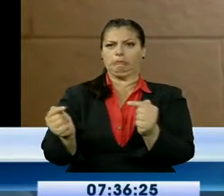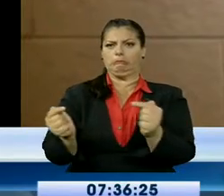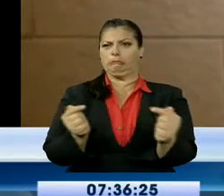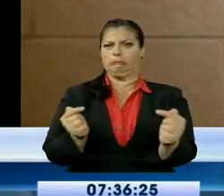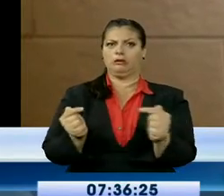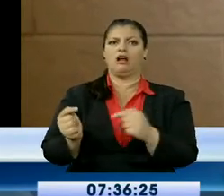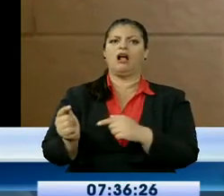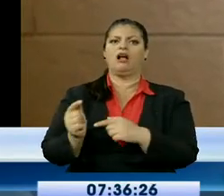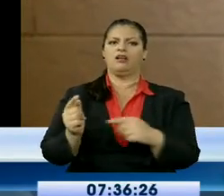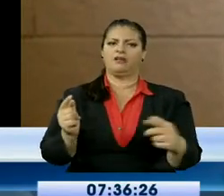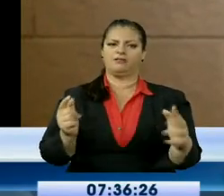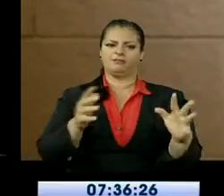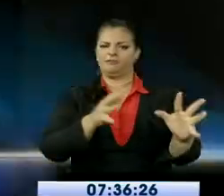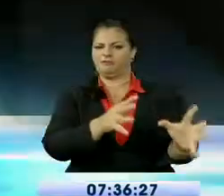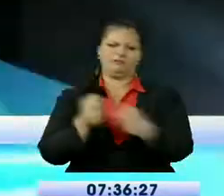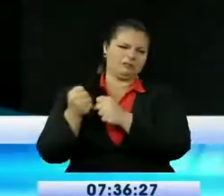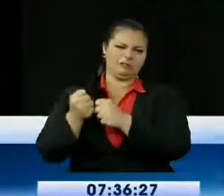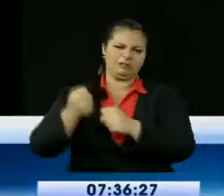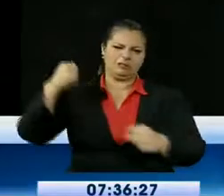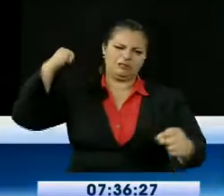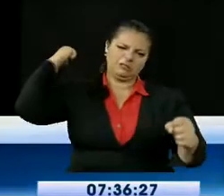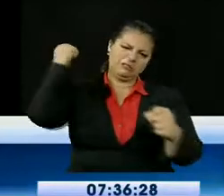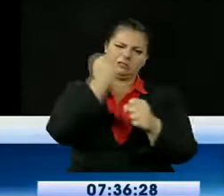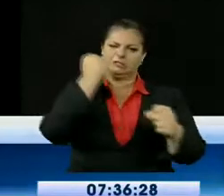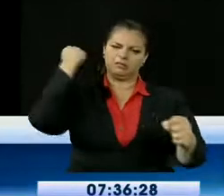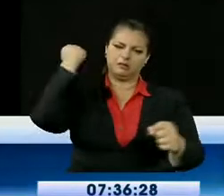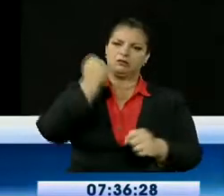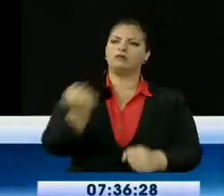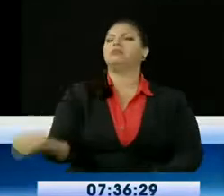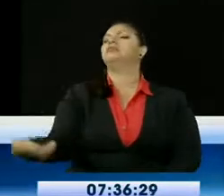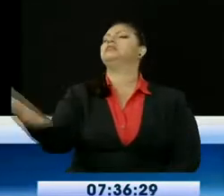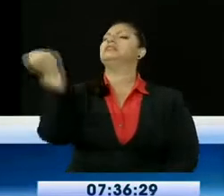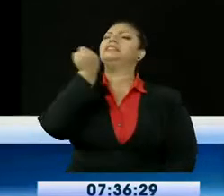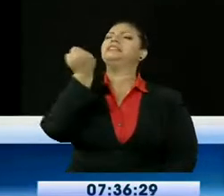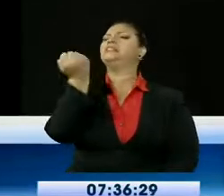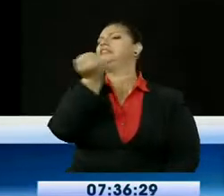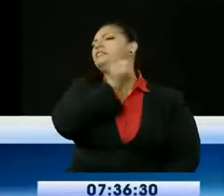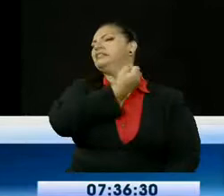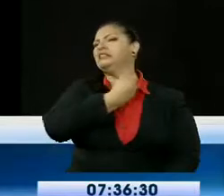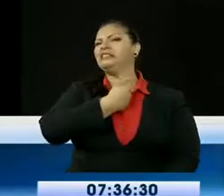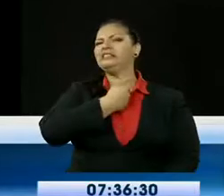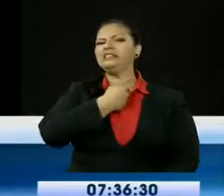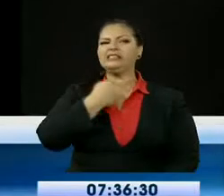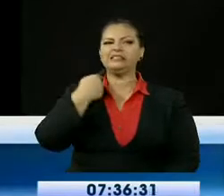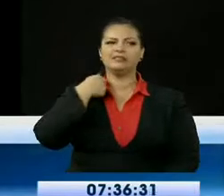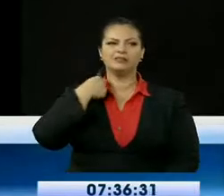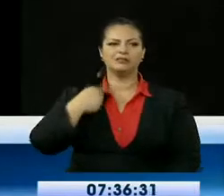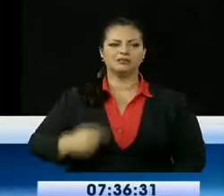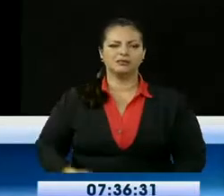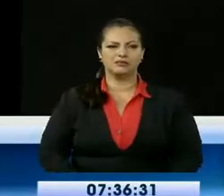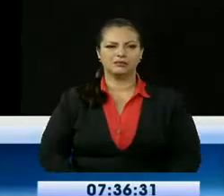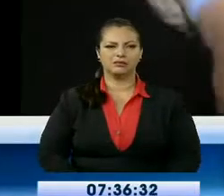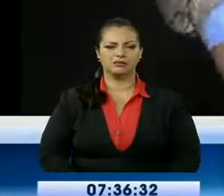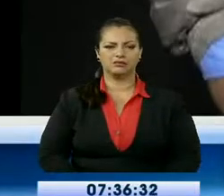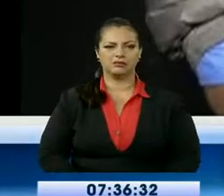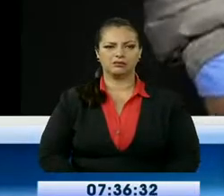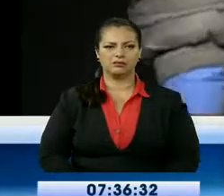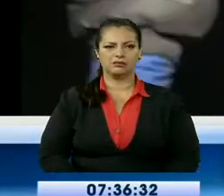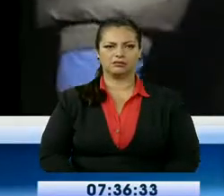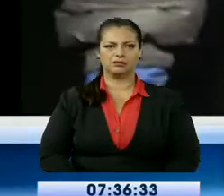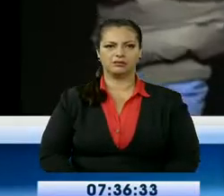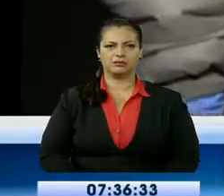apuñale así tan bestialmente. Les pidió un dólar. Obviamente era un ladrón, porque era lacrad y todo.